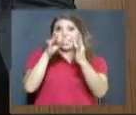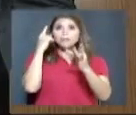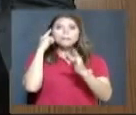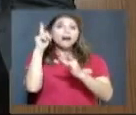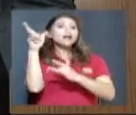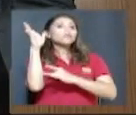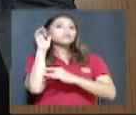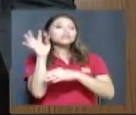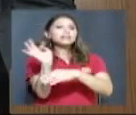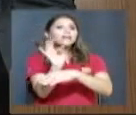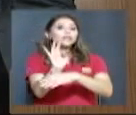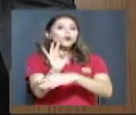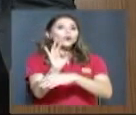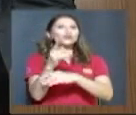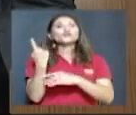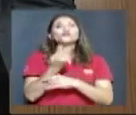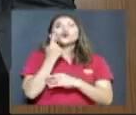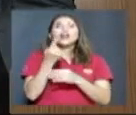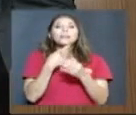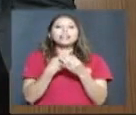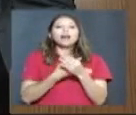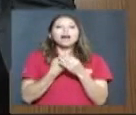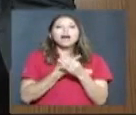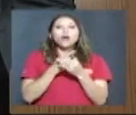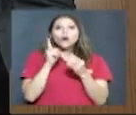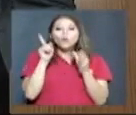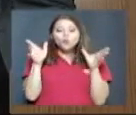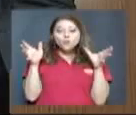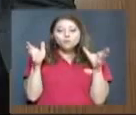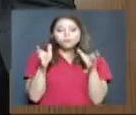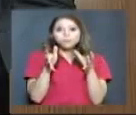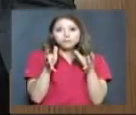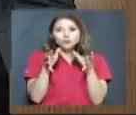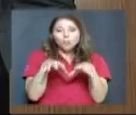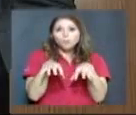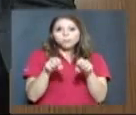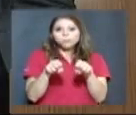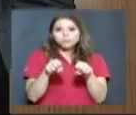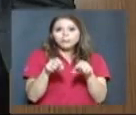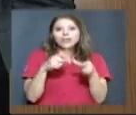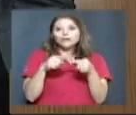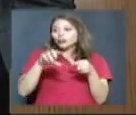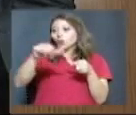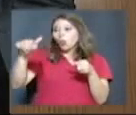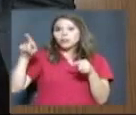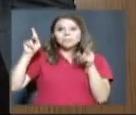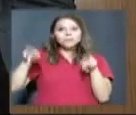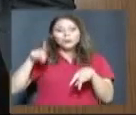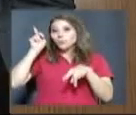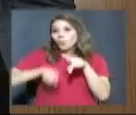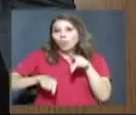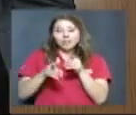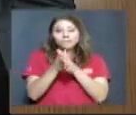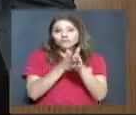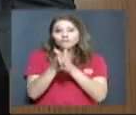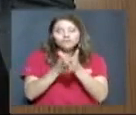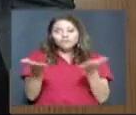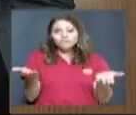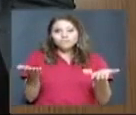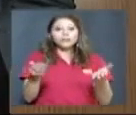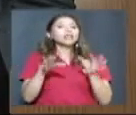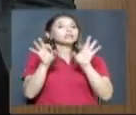hacer televisión y radio, y le restringe la posibilidad a los otros vecinos de la comunidad para que tenga su campito. Es importante, y hay que aclararlo,